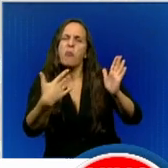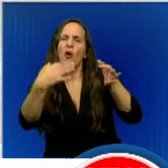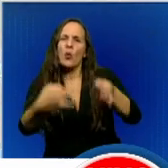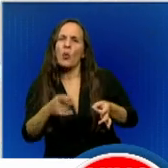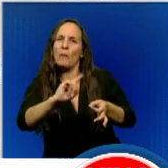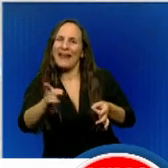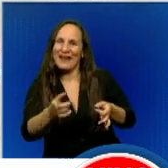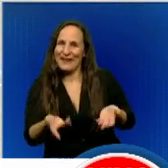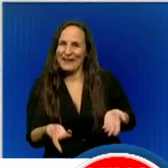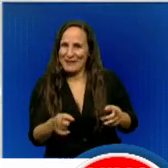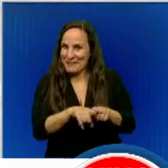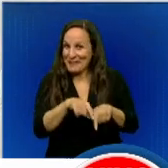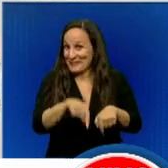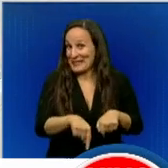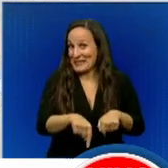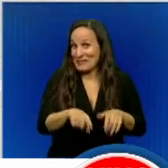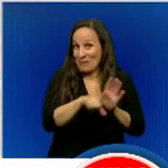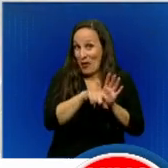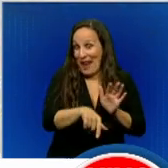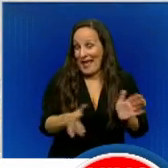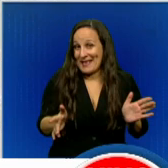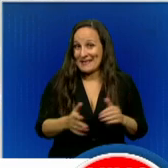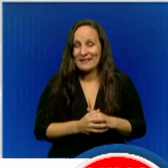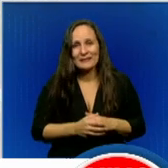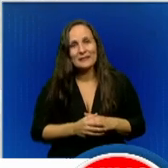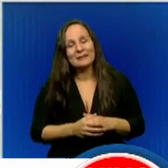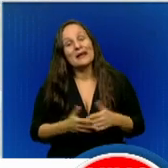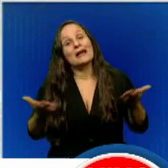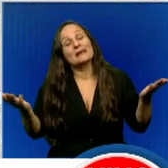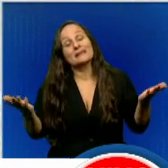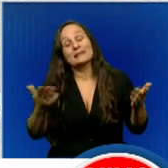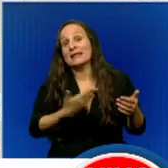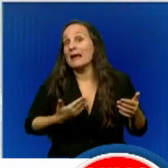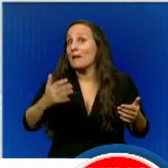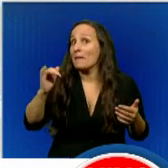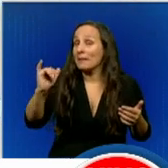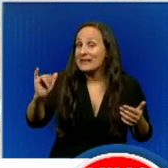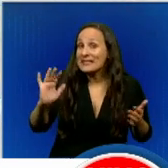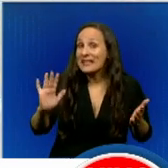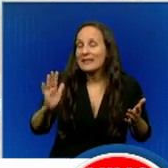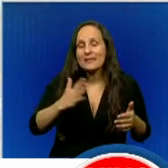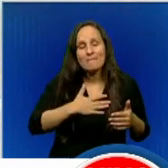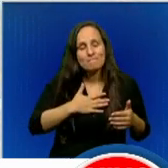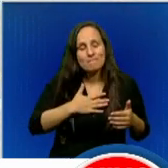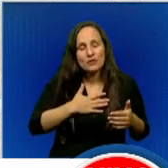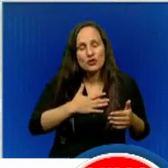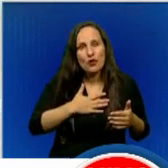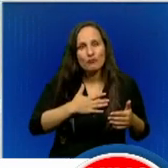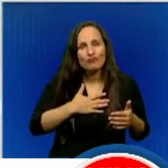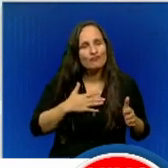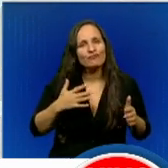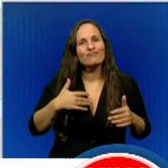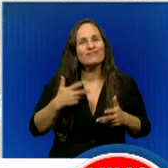caso de esta de esta ley así que presidente estoy con esto